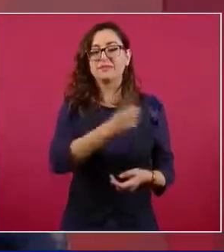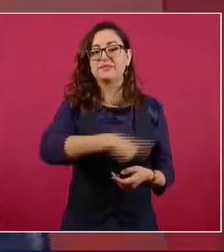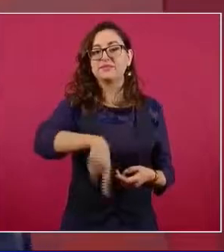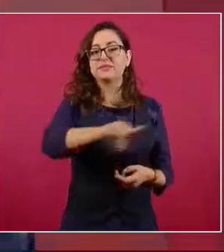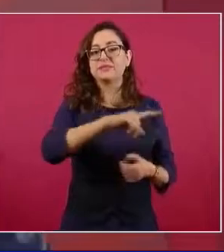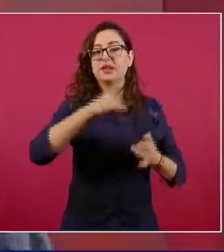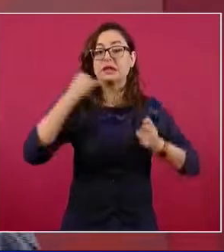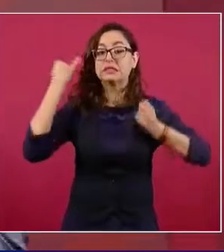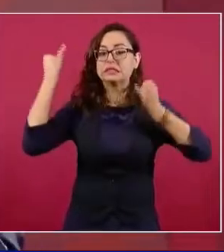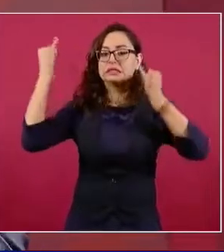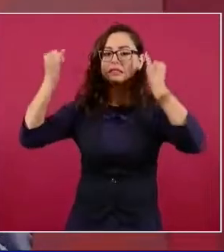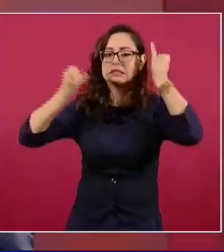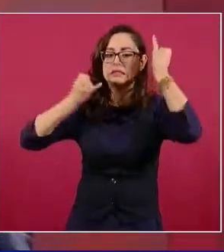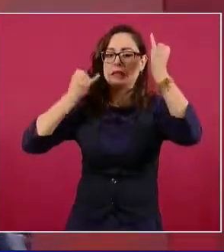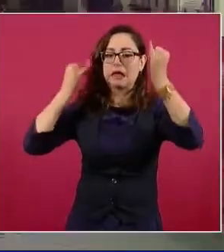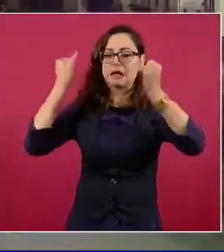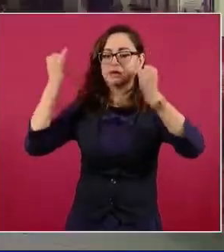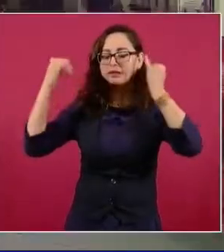construyendo